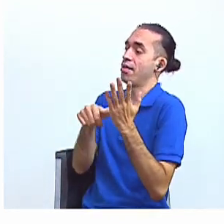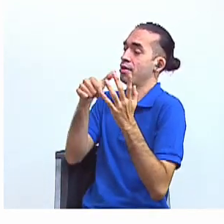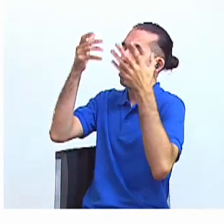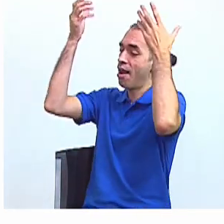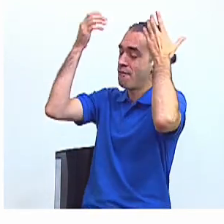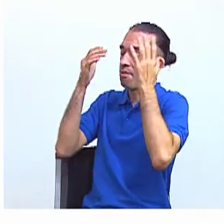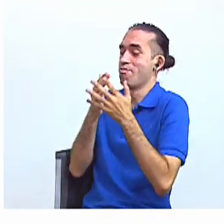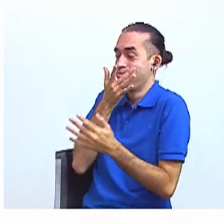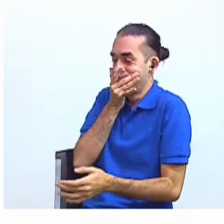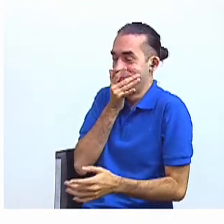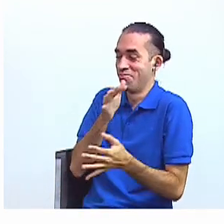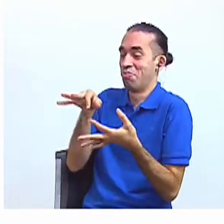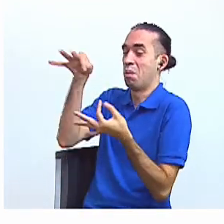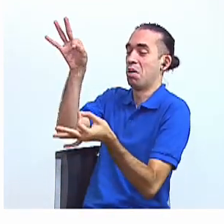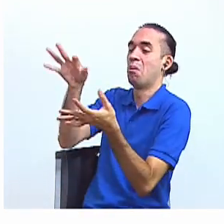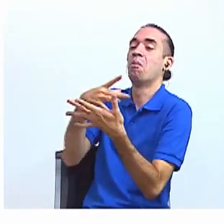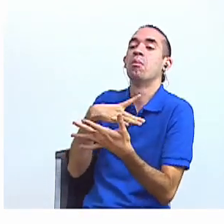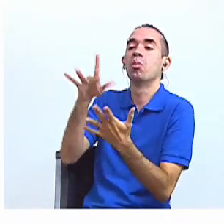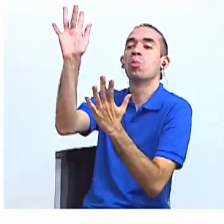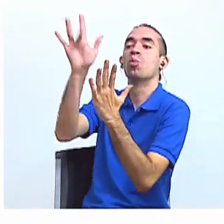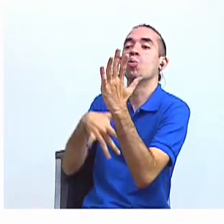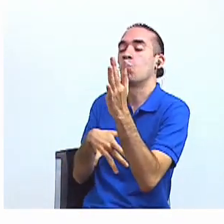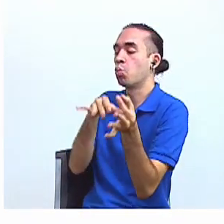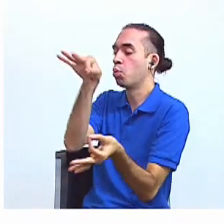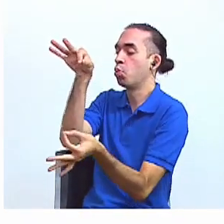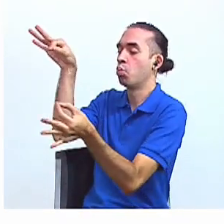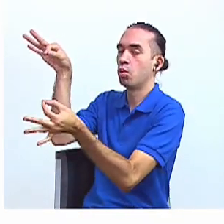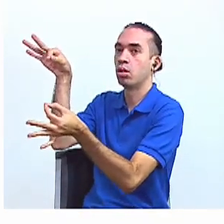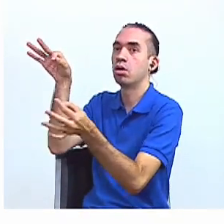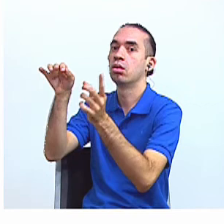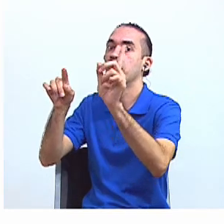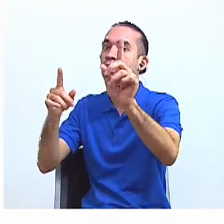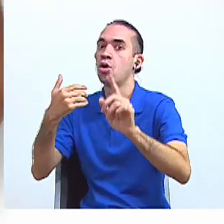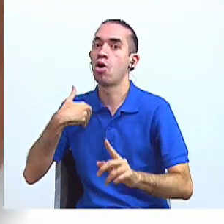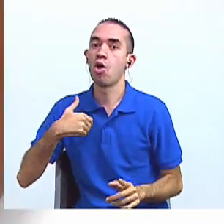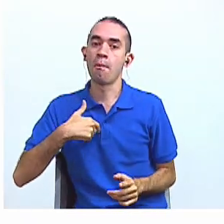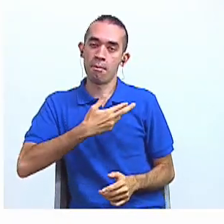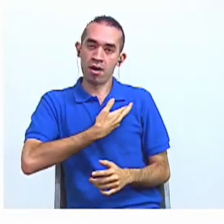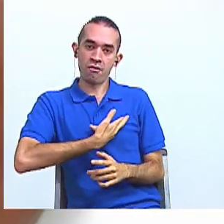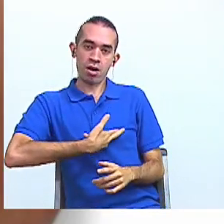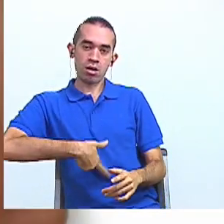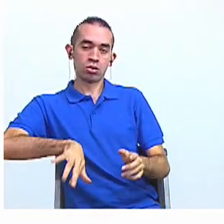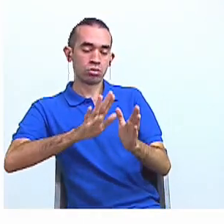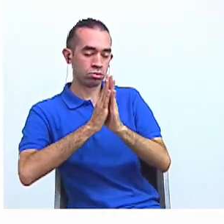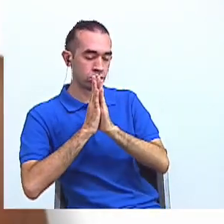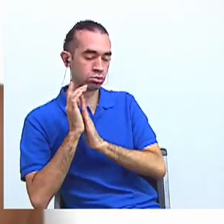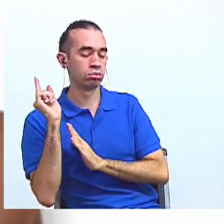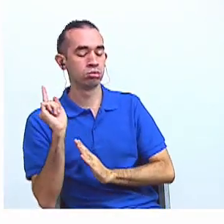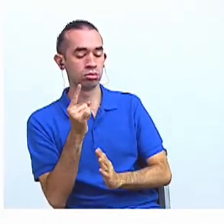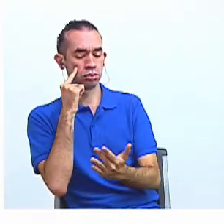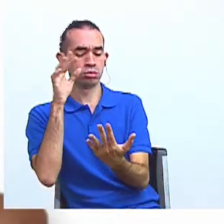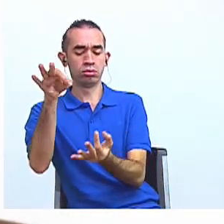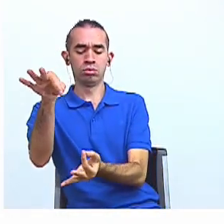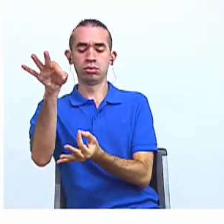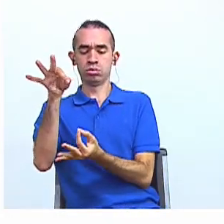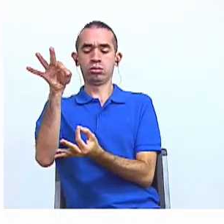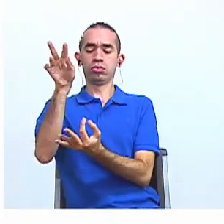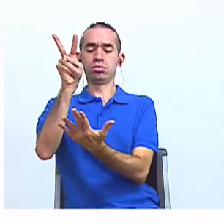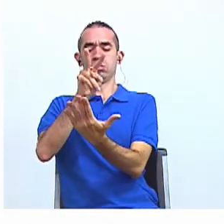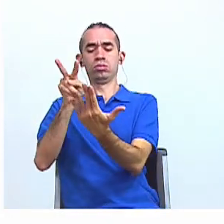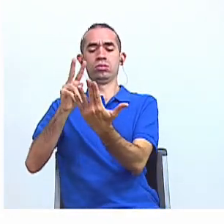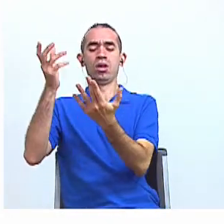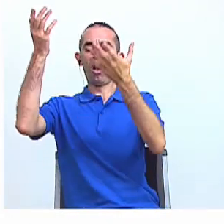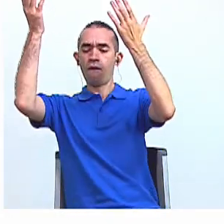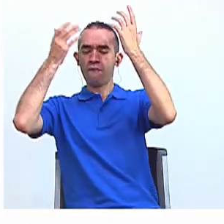un papel en blanco. Pero el viejo disfrazado de fakir responde: aquí dice bien claro que el rey